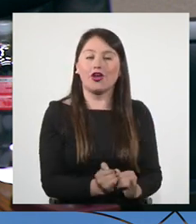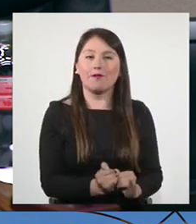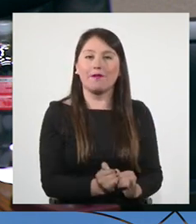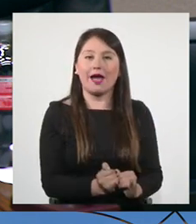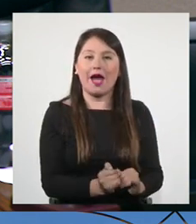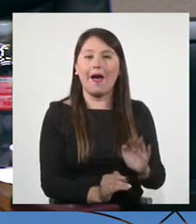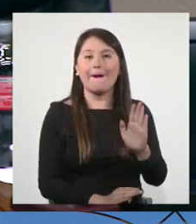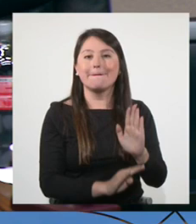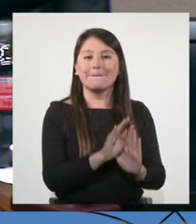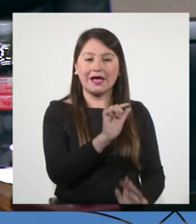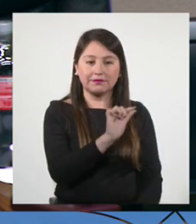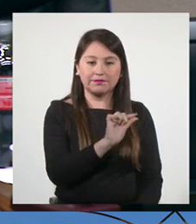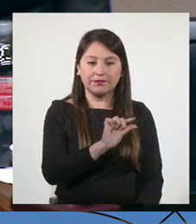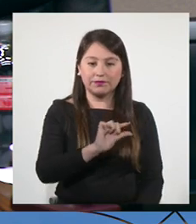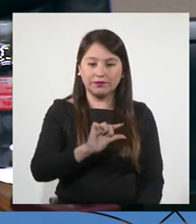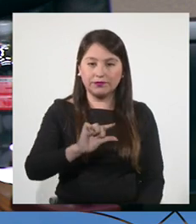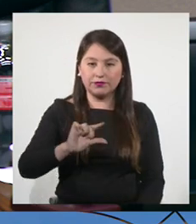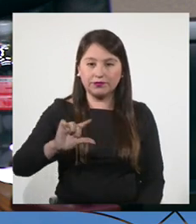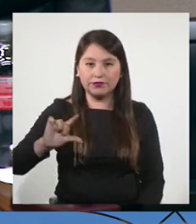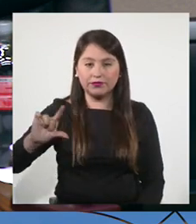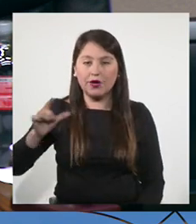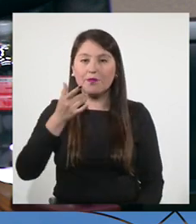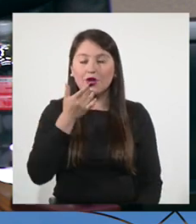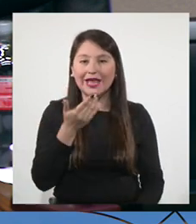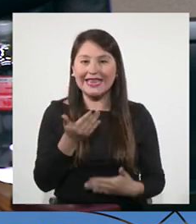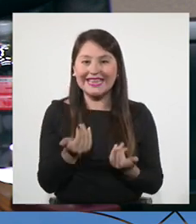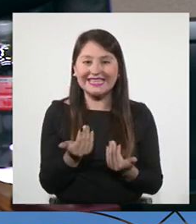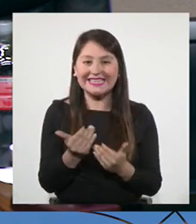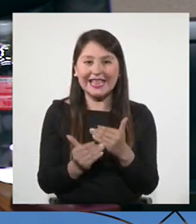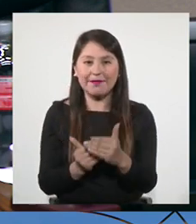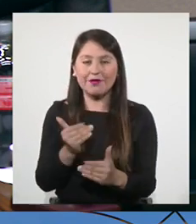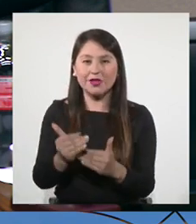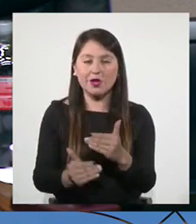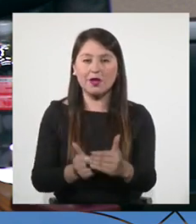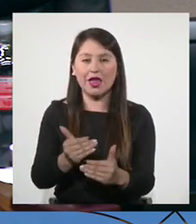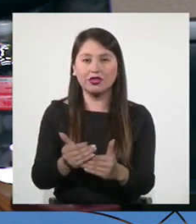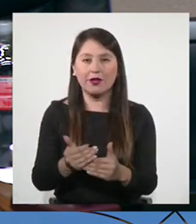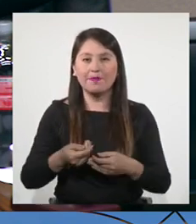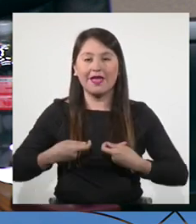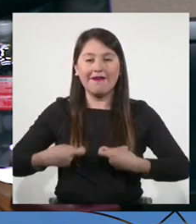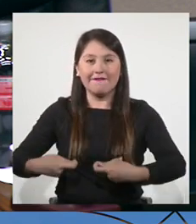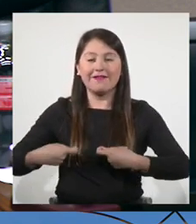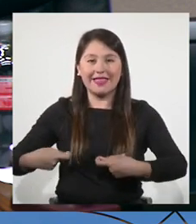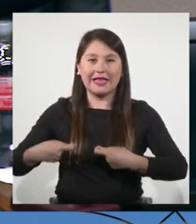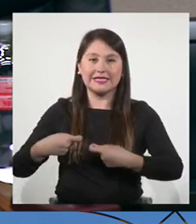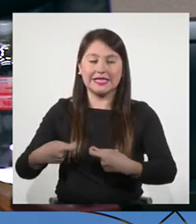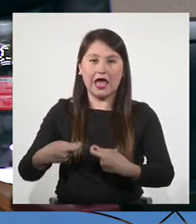de forma más gradual, porque tenemos que seguir financiando las inversiones que están...